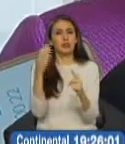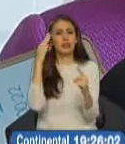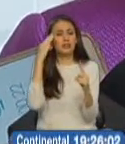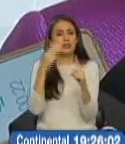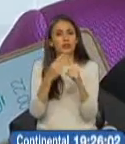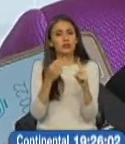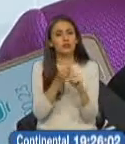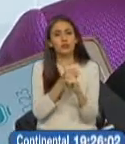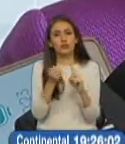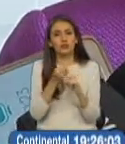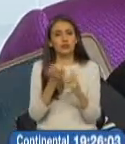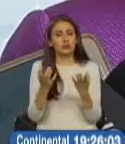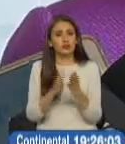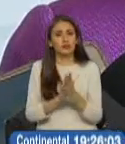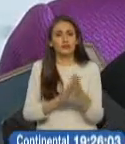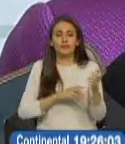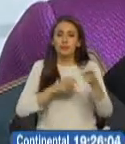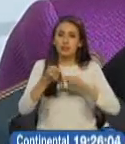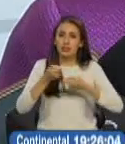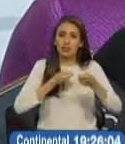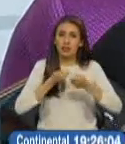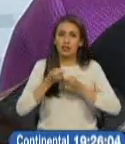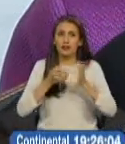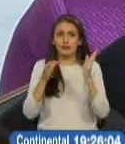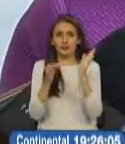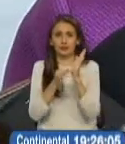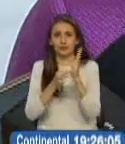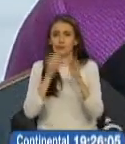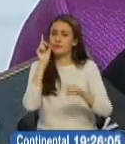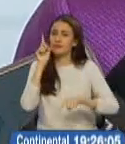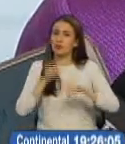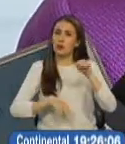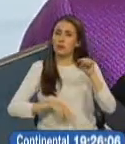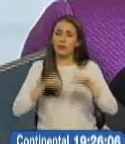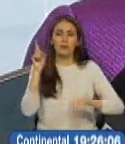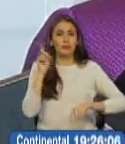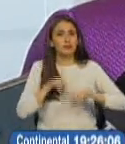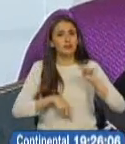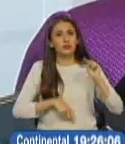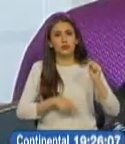de situación en las redes sociales, porque no podemos nosotros permitir